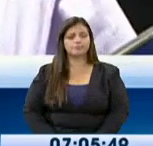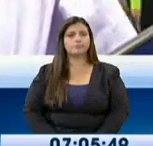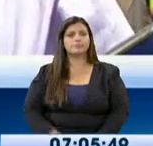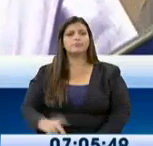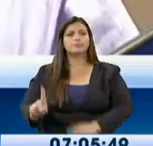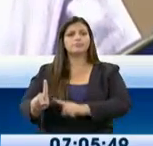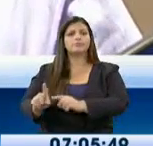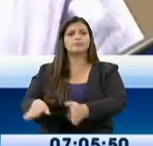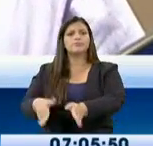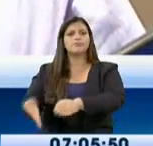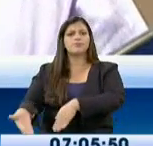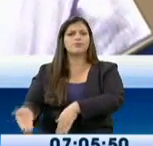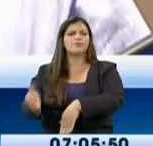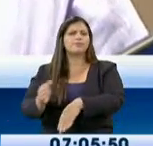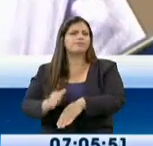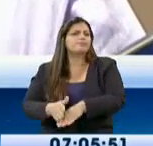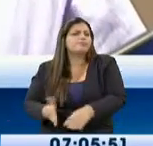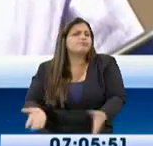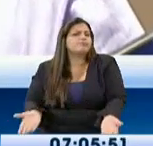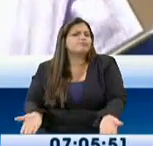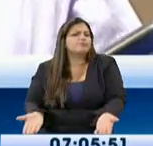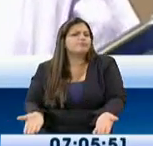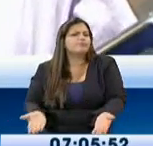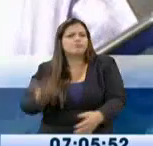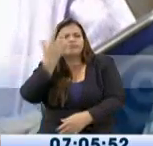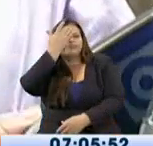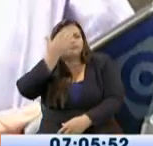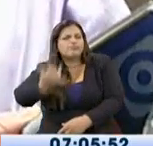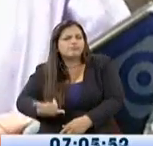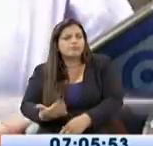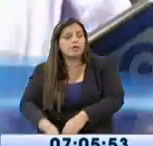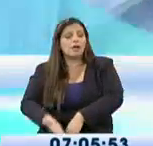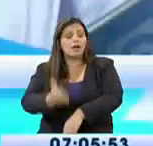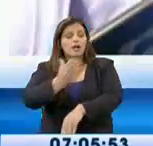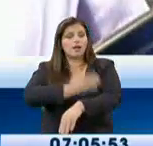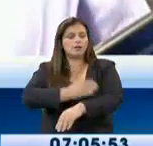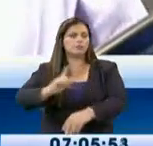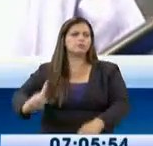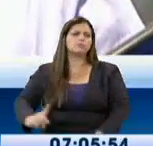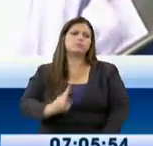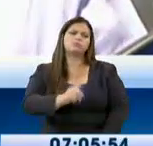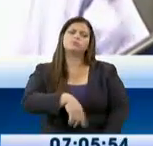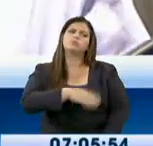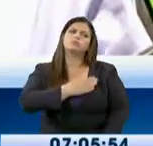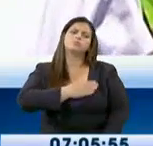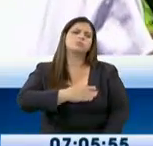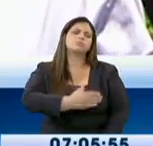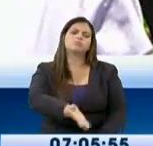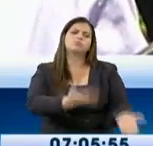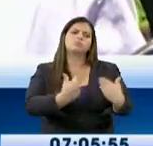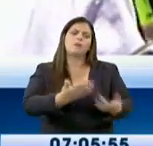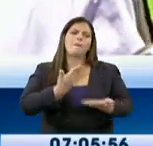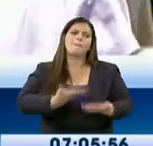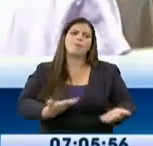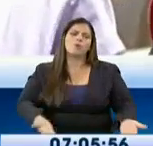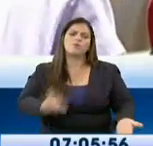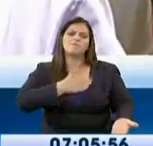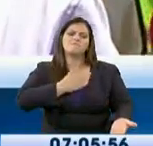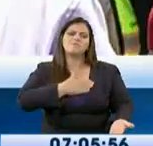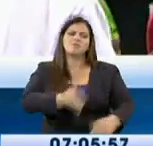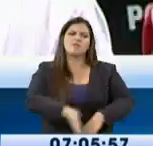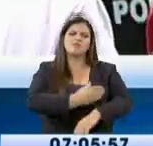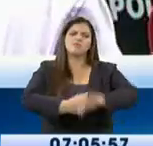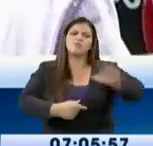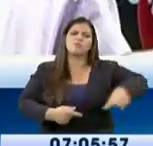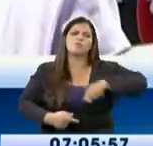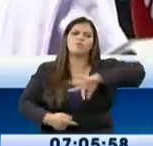robo que le había pasado al este sujeto. Y al llegar a reclamar a esas personas vienen sujetos conocidos y